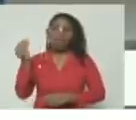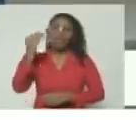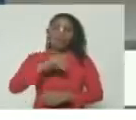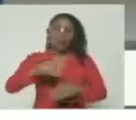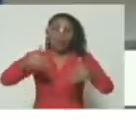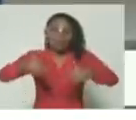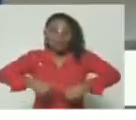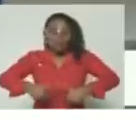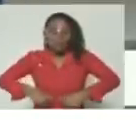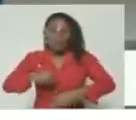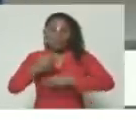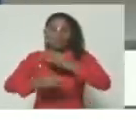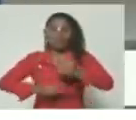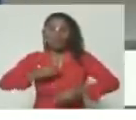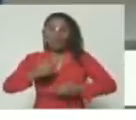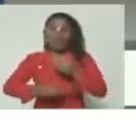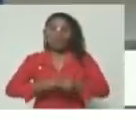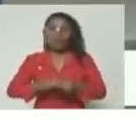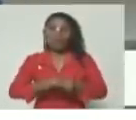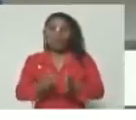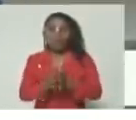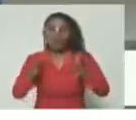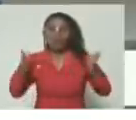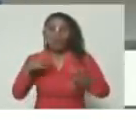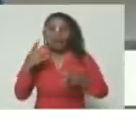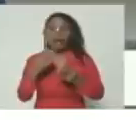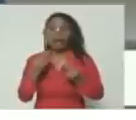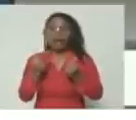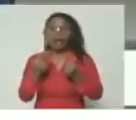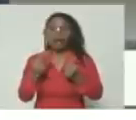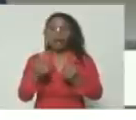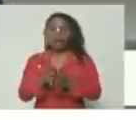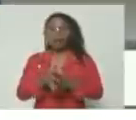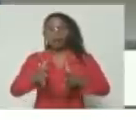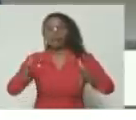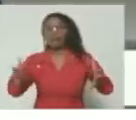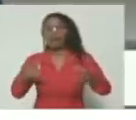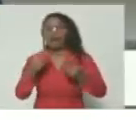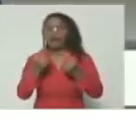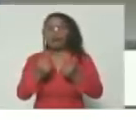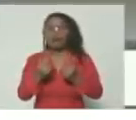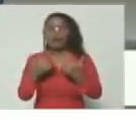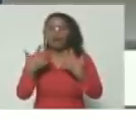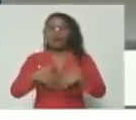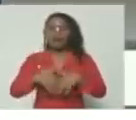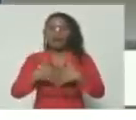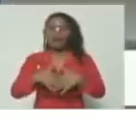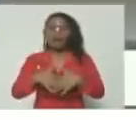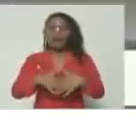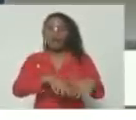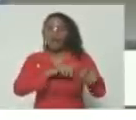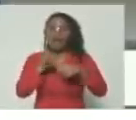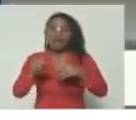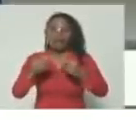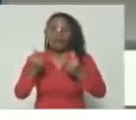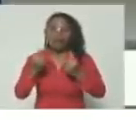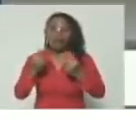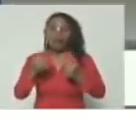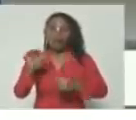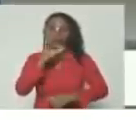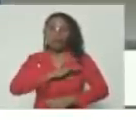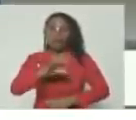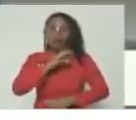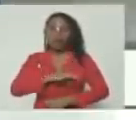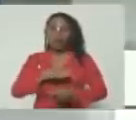esfuerzo que se hace con la gran economía, con la macroeconomía, con la economía industrial, esa economía social